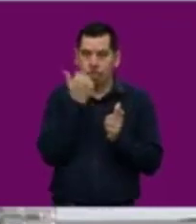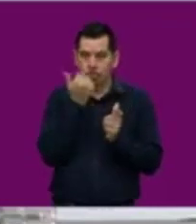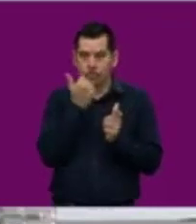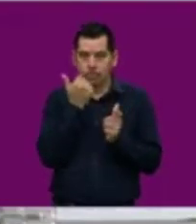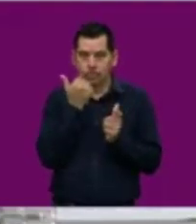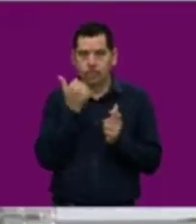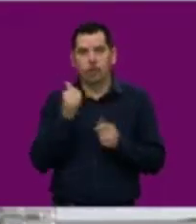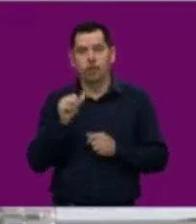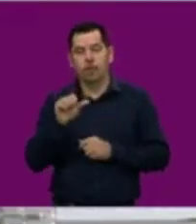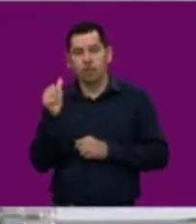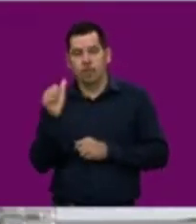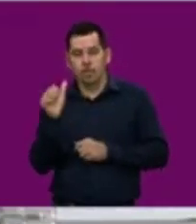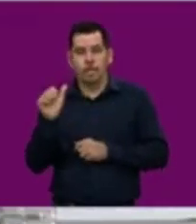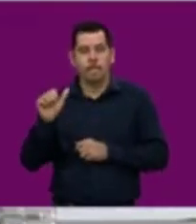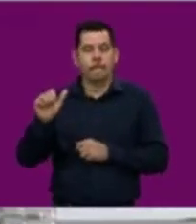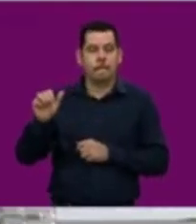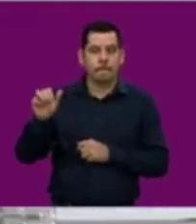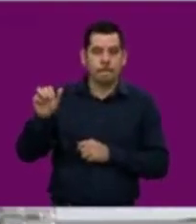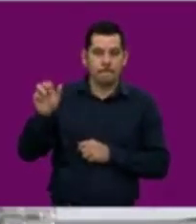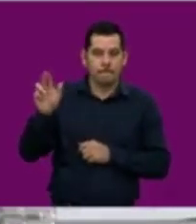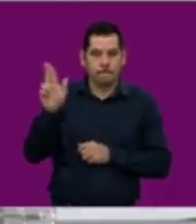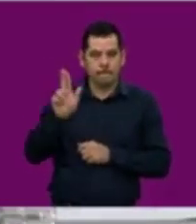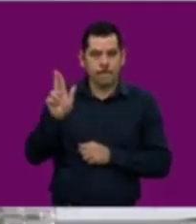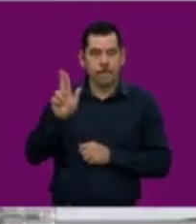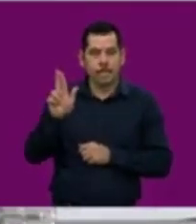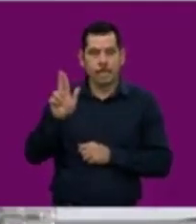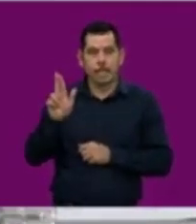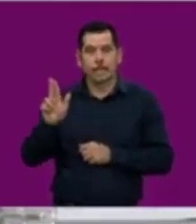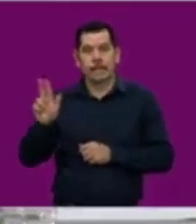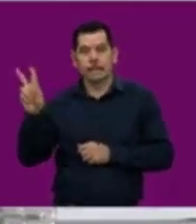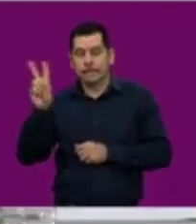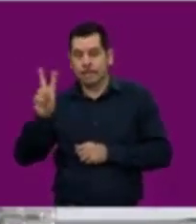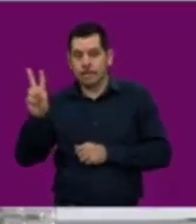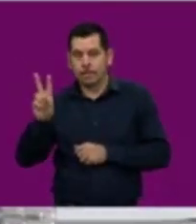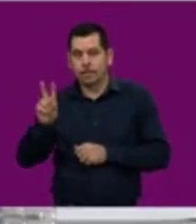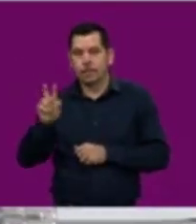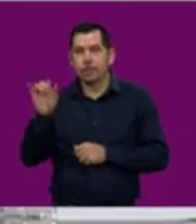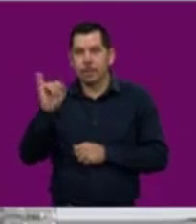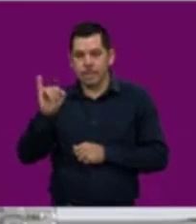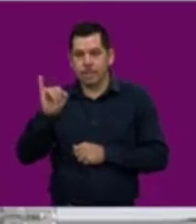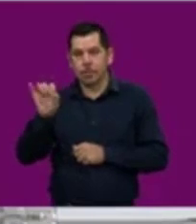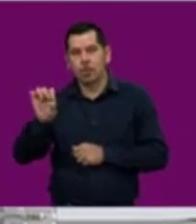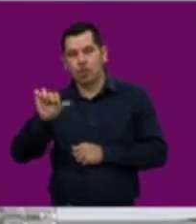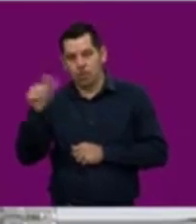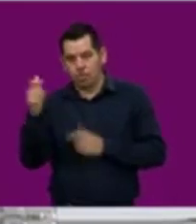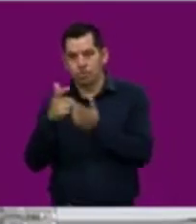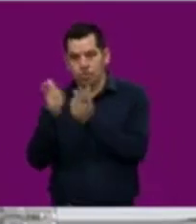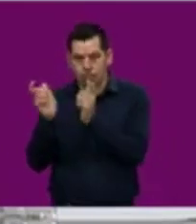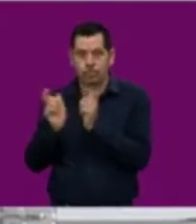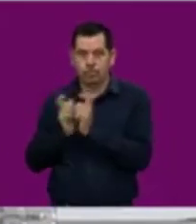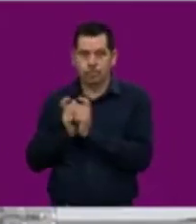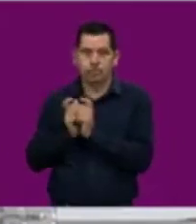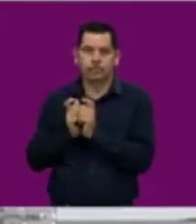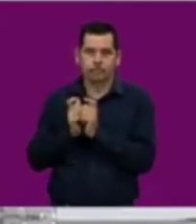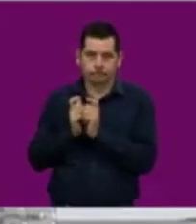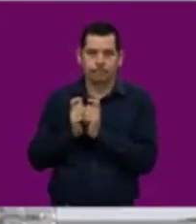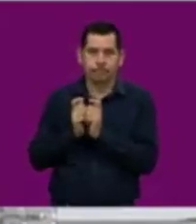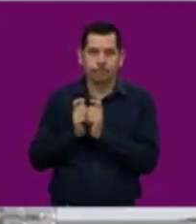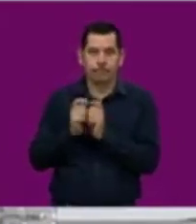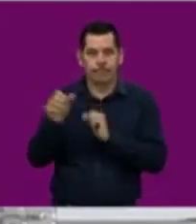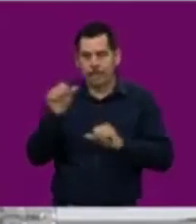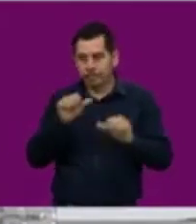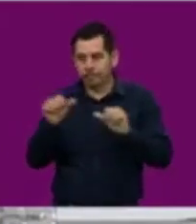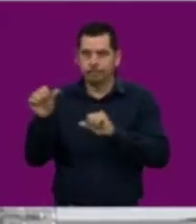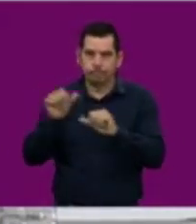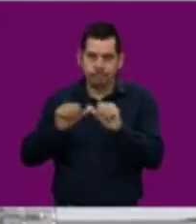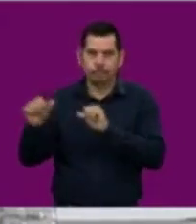nos va a lo vamos a utilizar para fortalecer las debilidades que las niñas y niños lleven